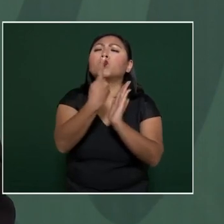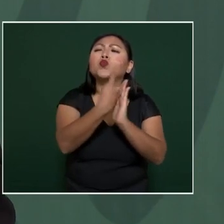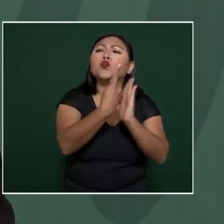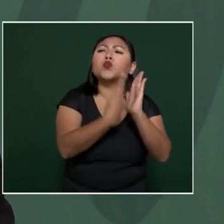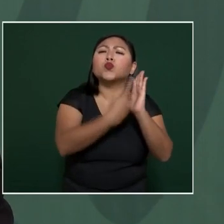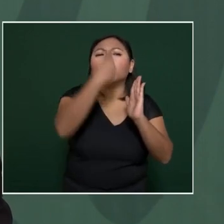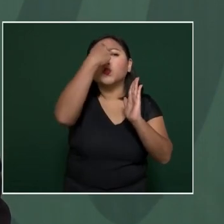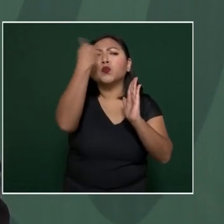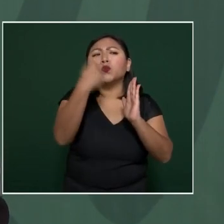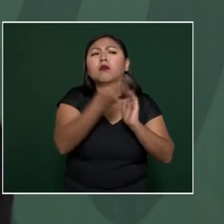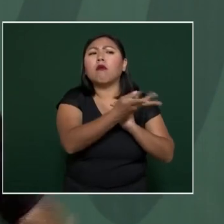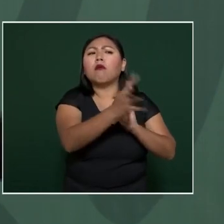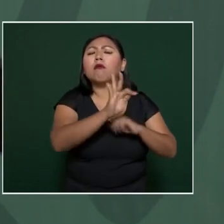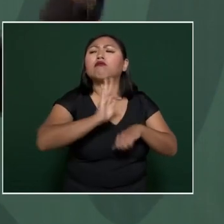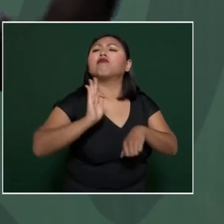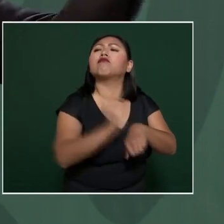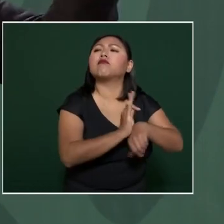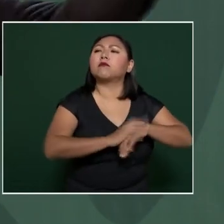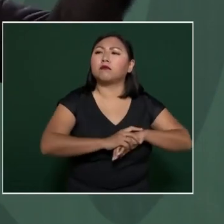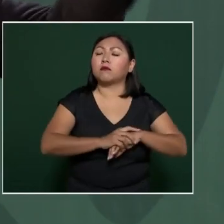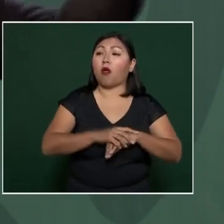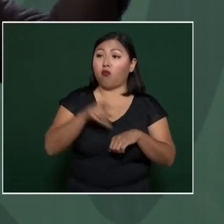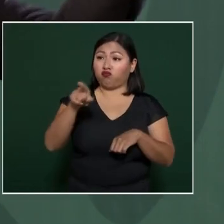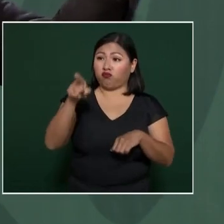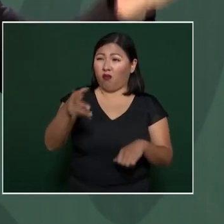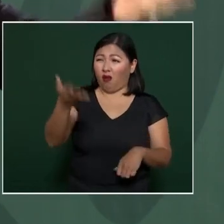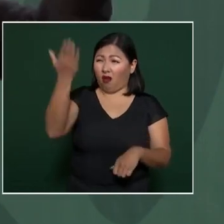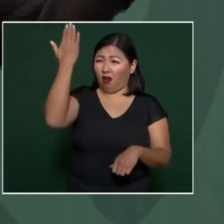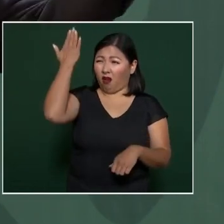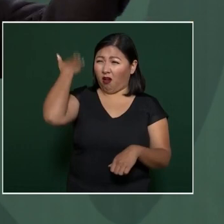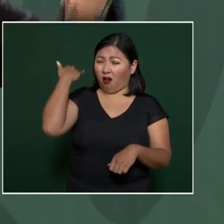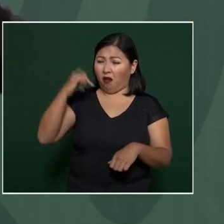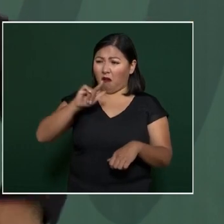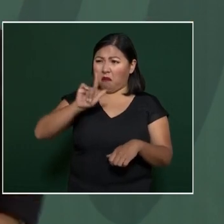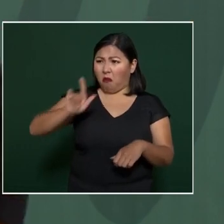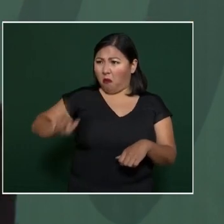el gobierno y nunca aumentaste el